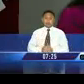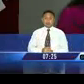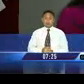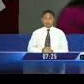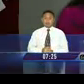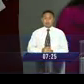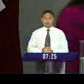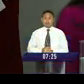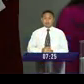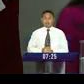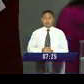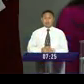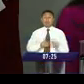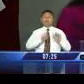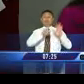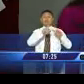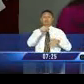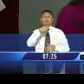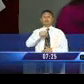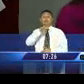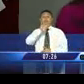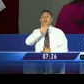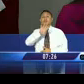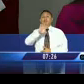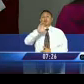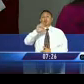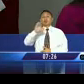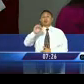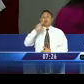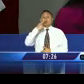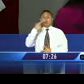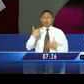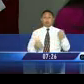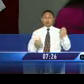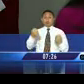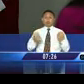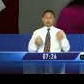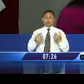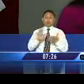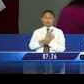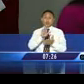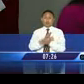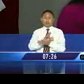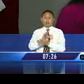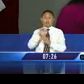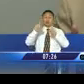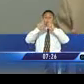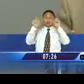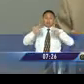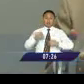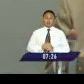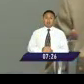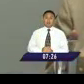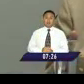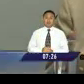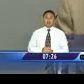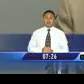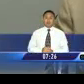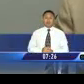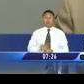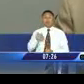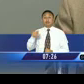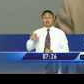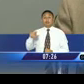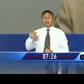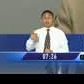serán capacitados 6.400 conductores de transporte escolar e institucional. Transportan